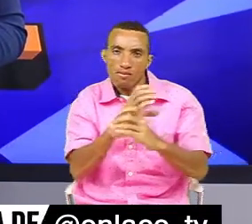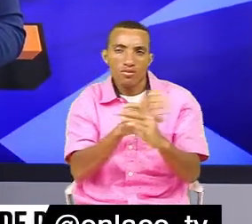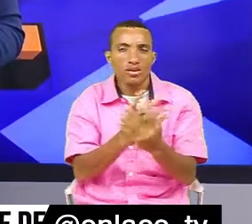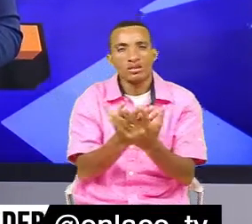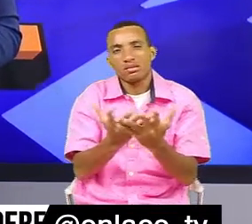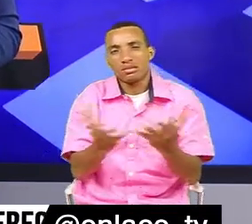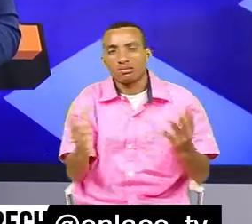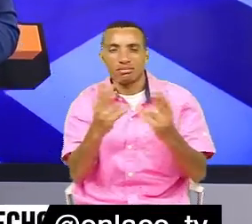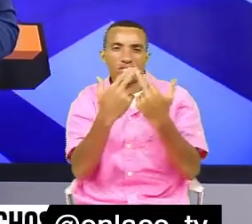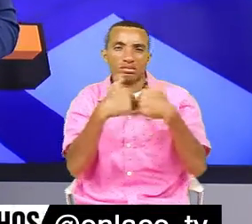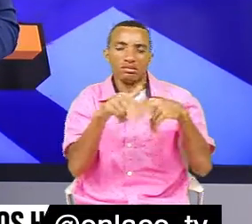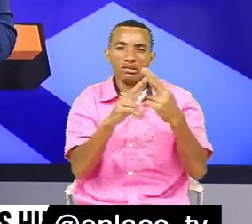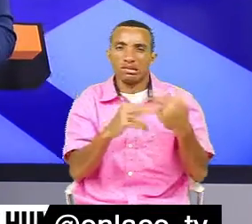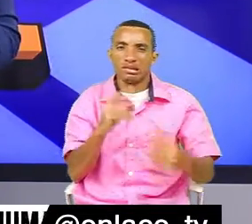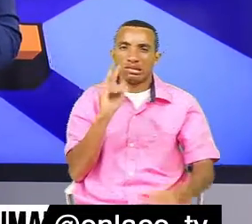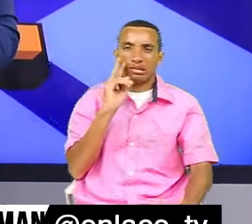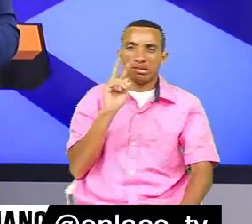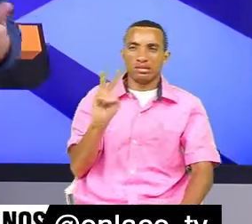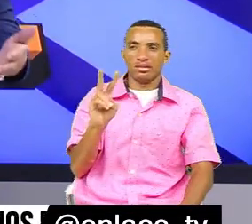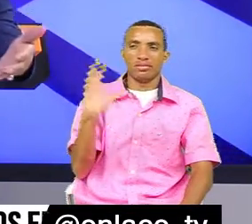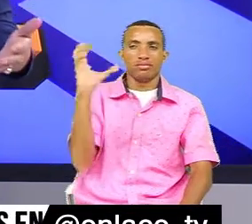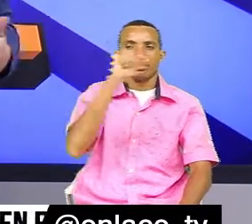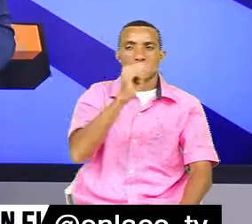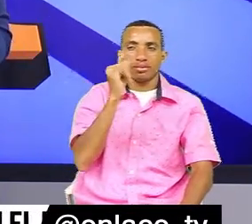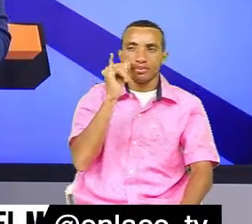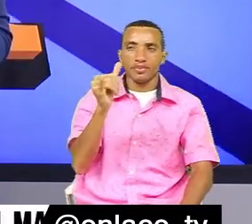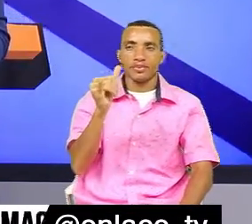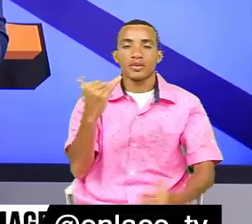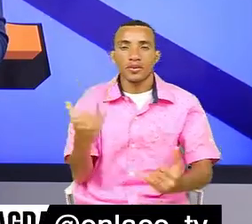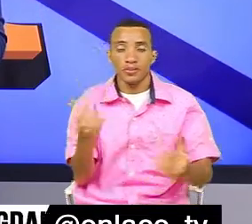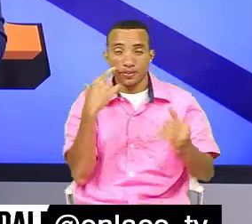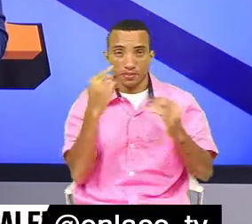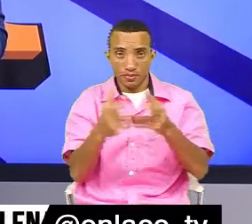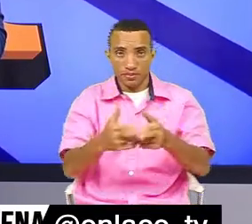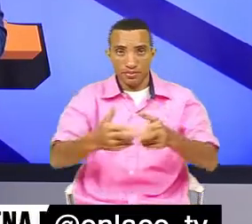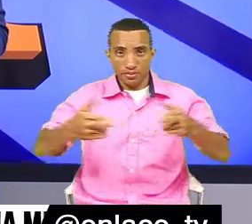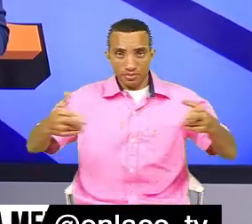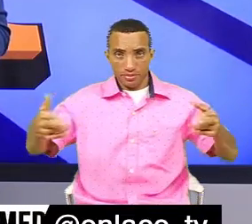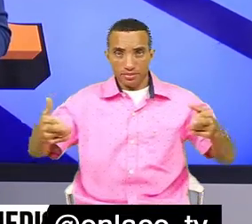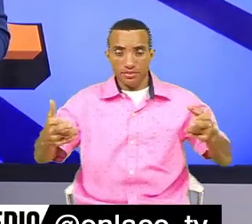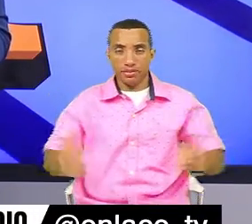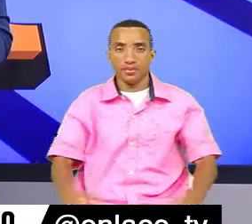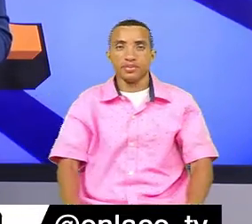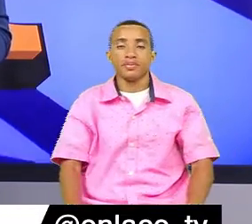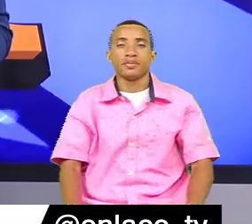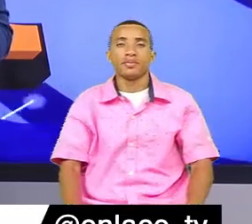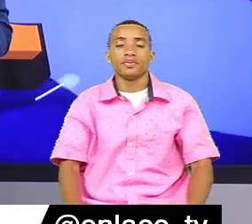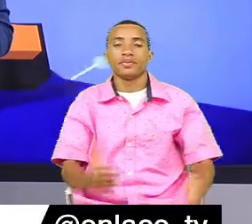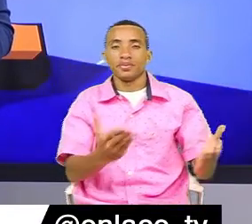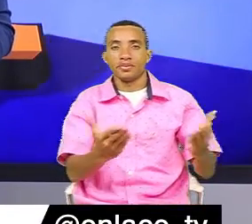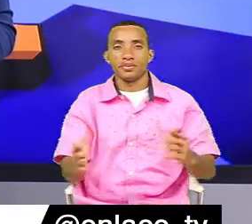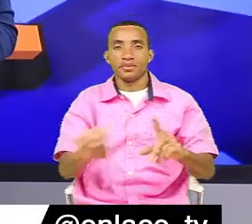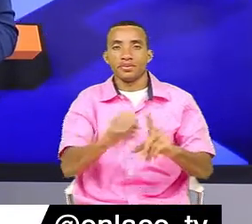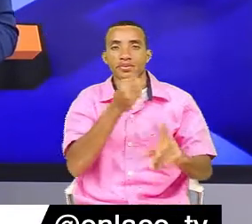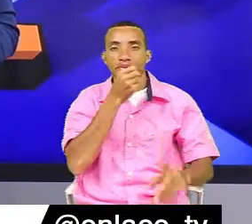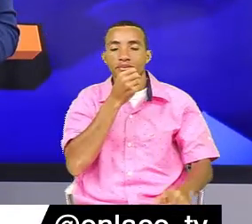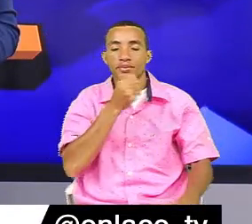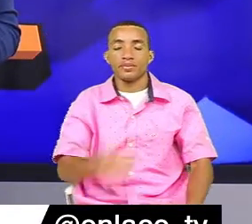sido captadas por estas cámaras de seguridad. Estas y otras informaciones serán captadas en la presente emisión. Bienvenidos a Enlace